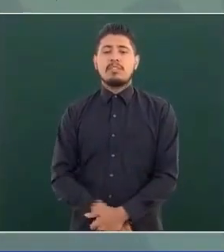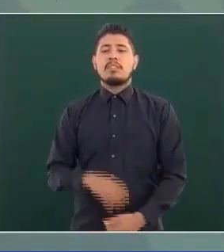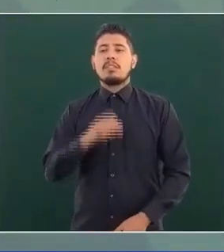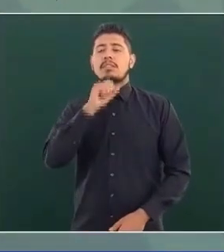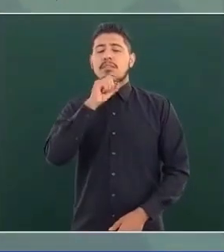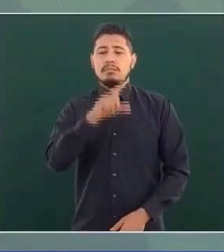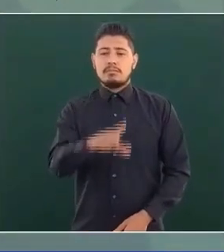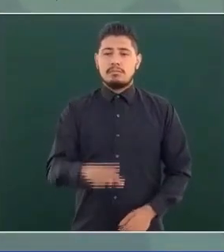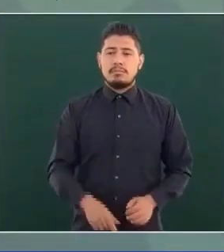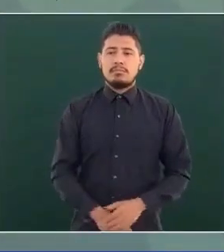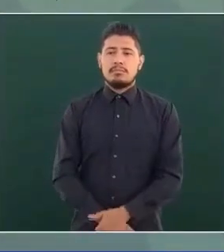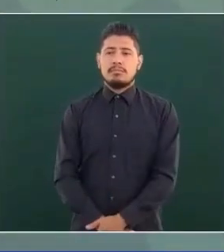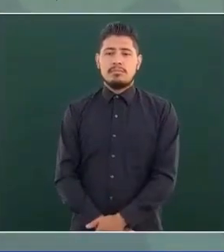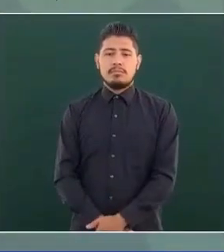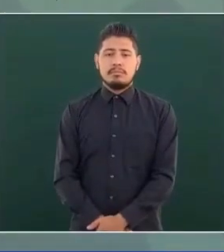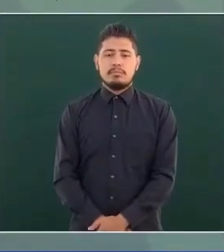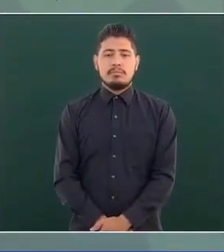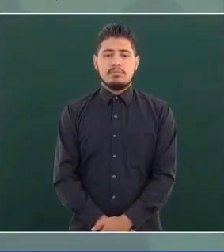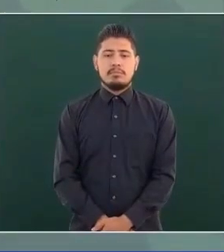También